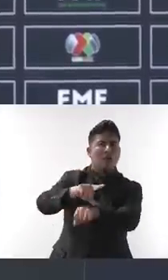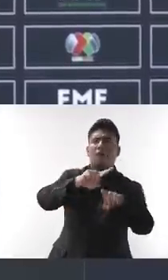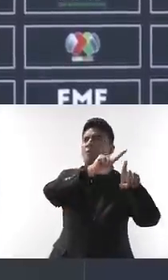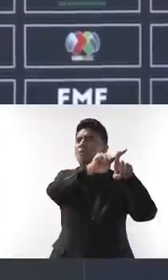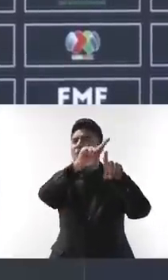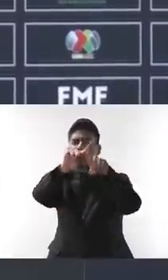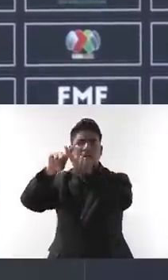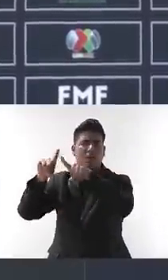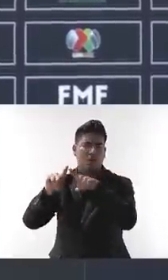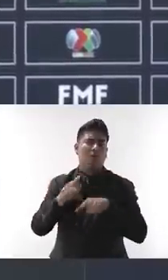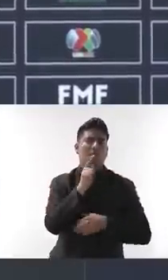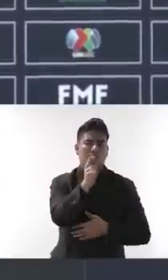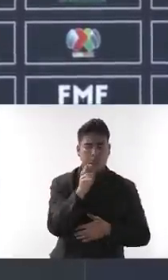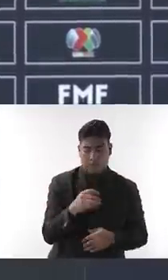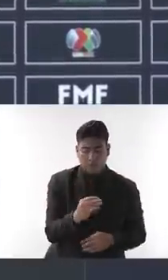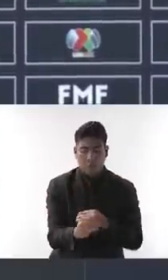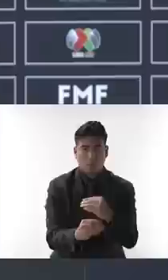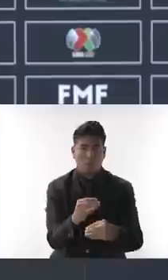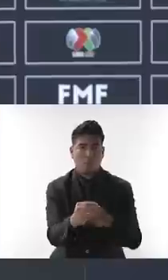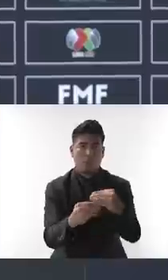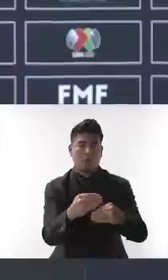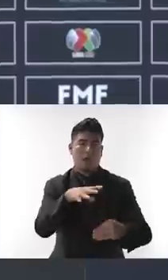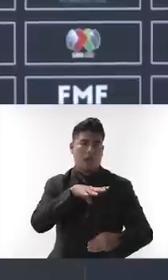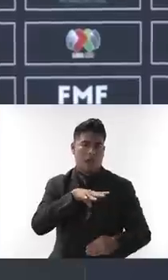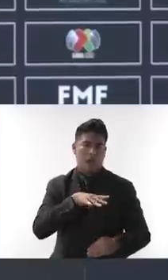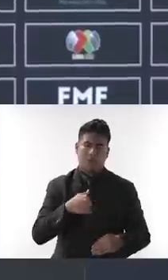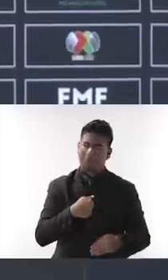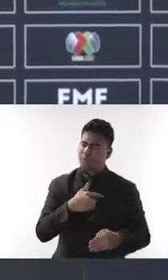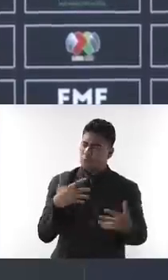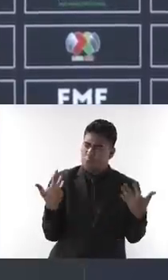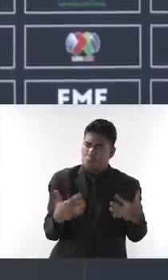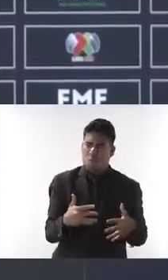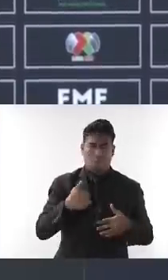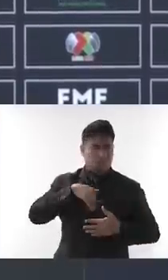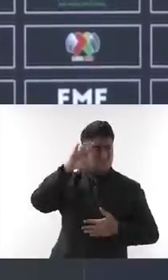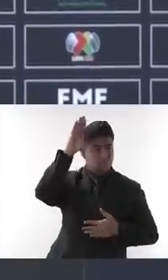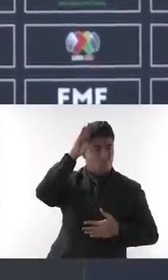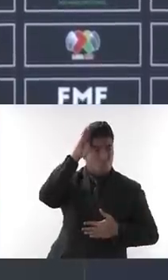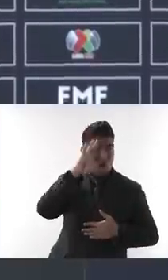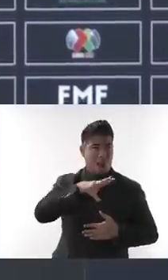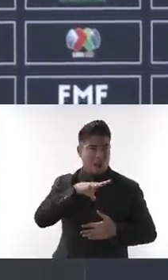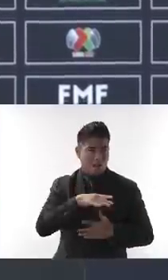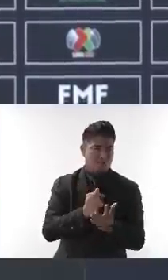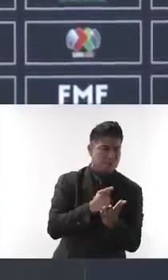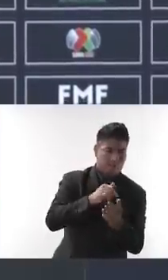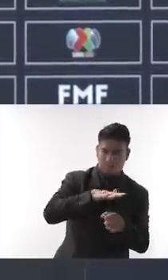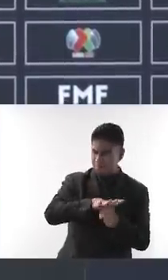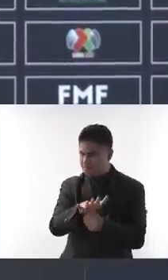Es un proceso que tendrá desde luego mucha riqueza en alternativas.